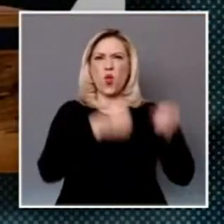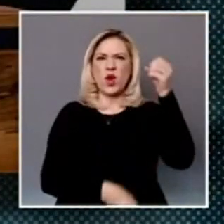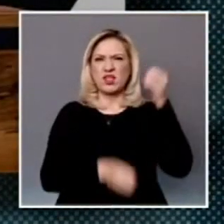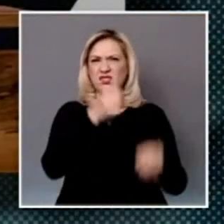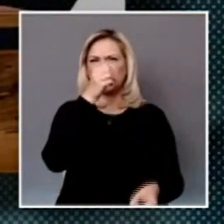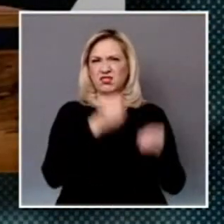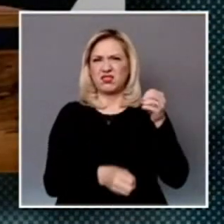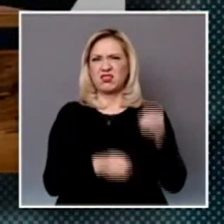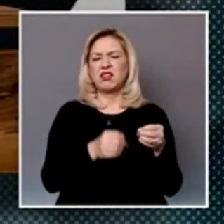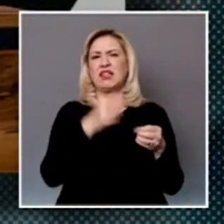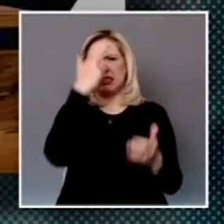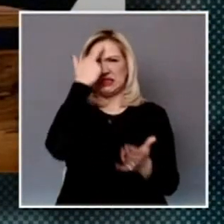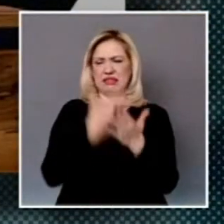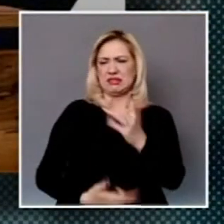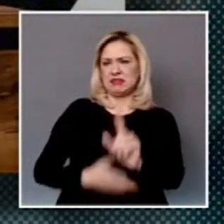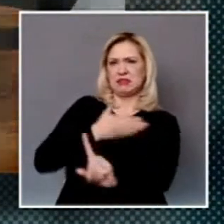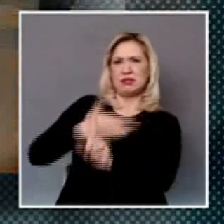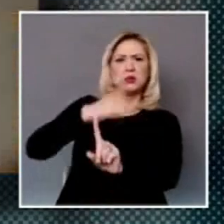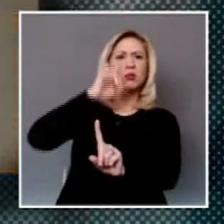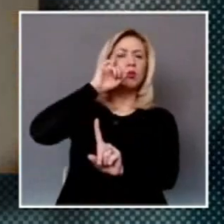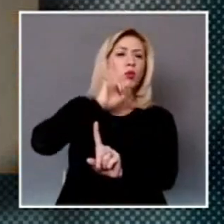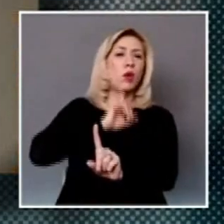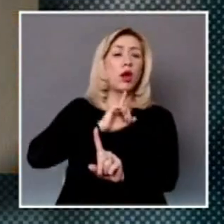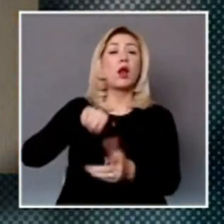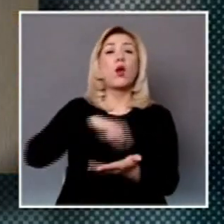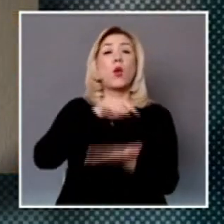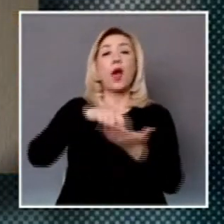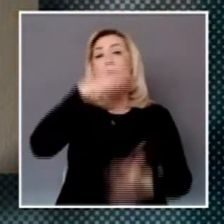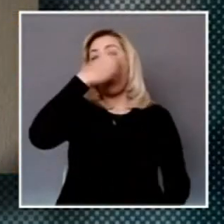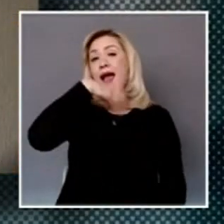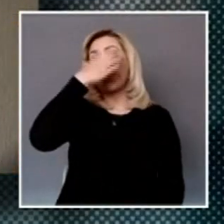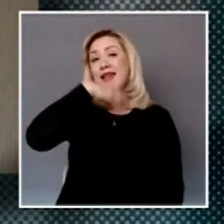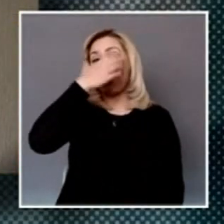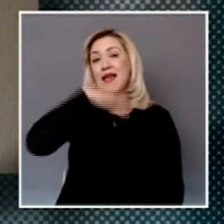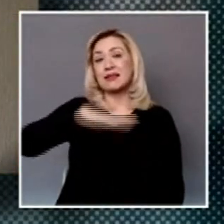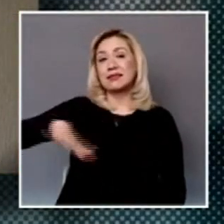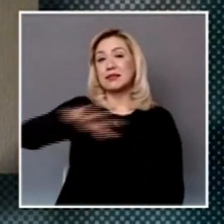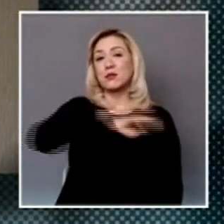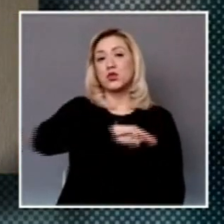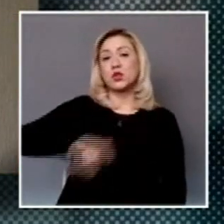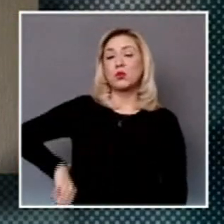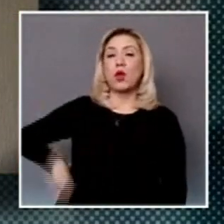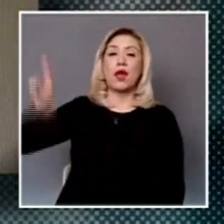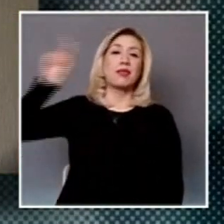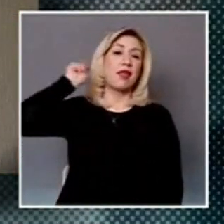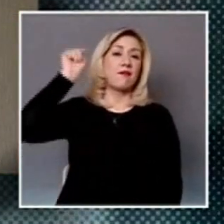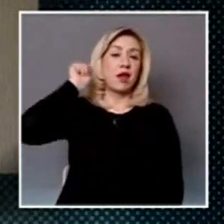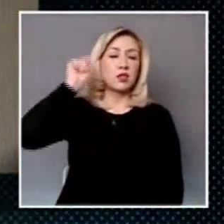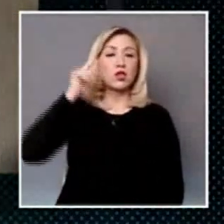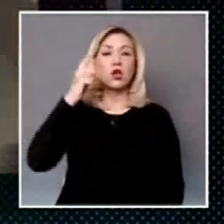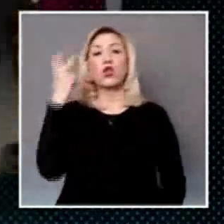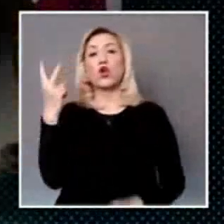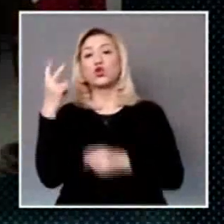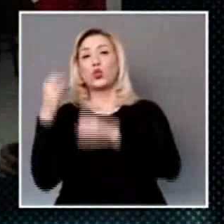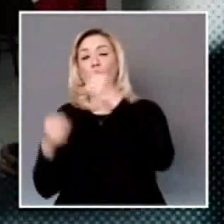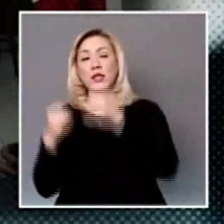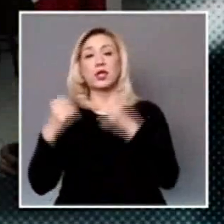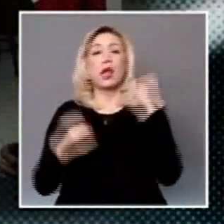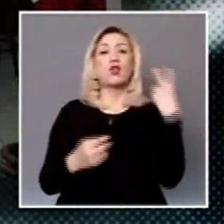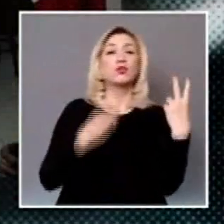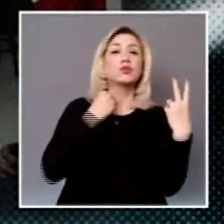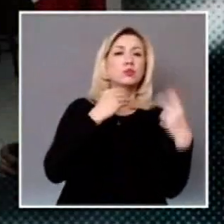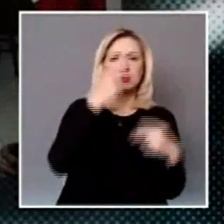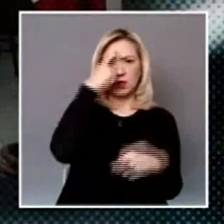Género del municipio de Cárdenas, en Tabasco. 12 servidores judiciales y 2 jueces brindarán protección a